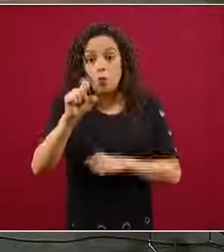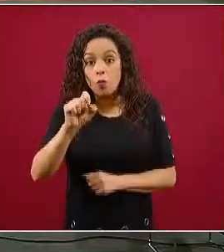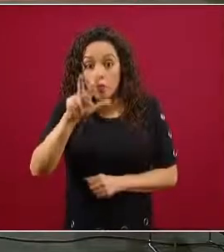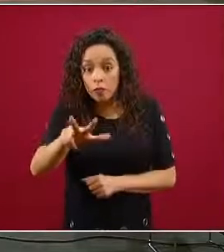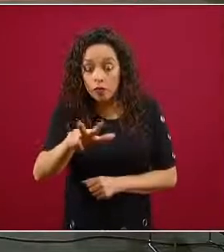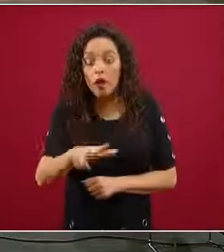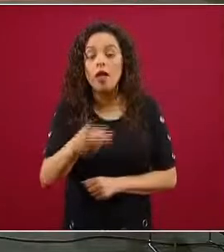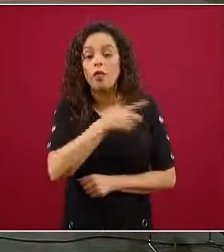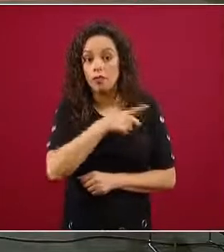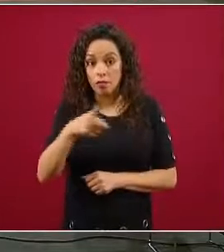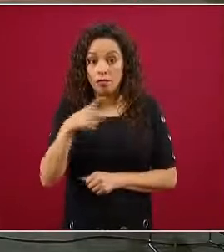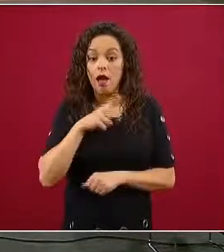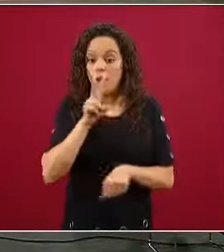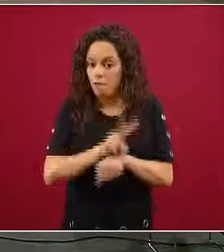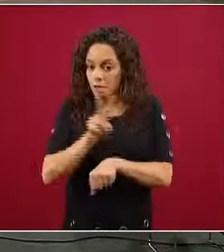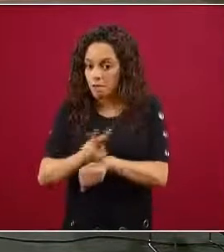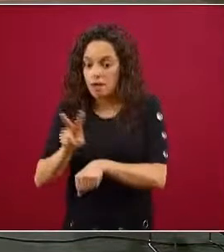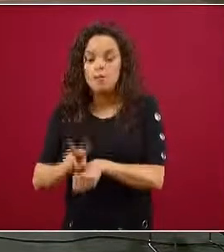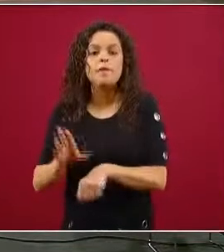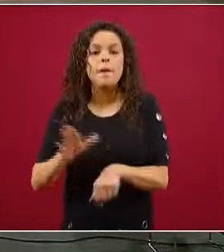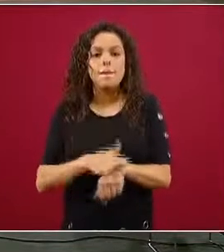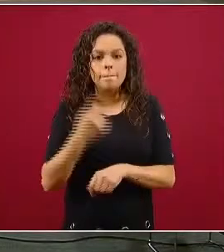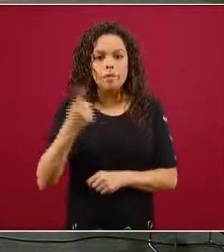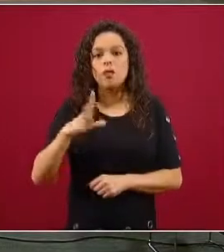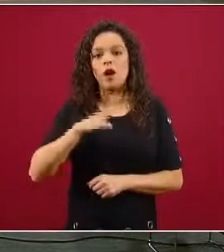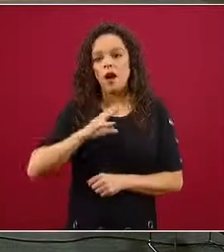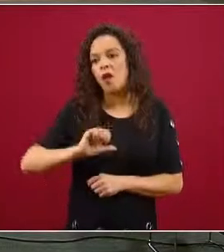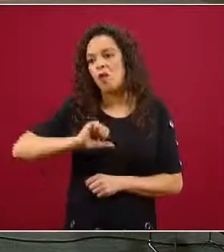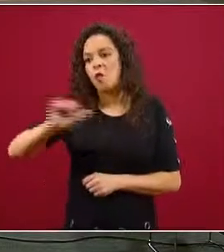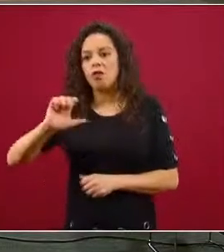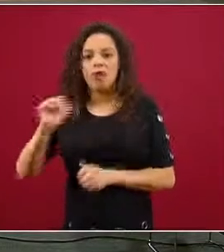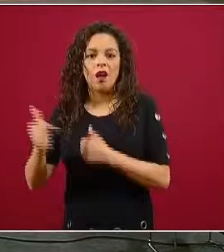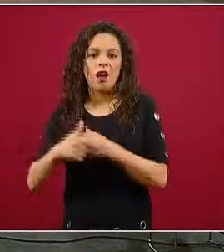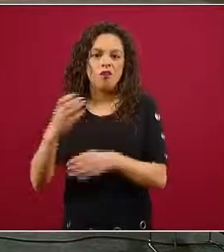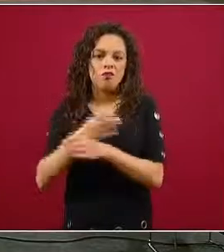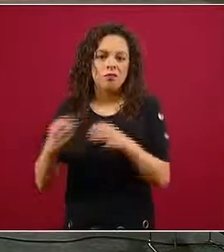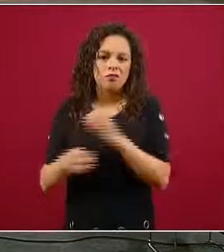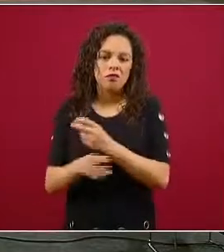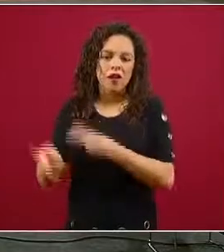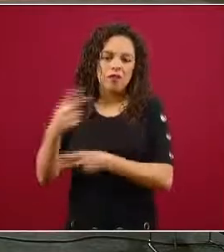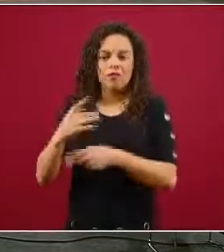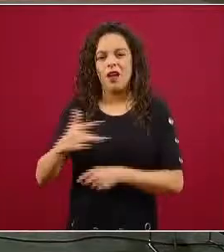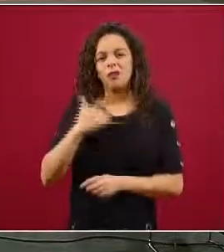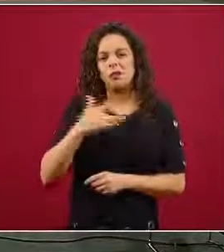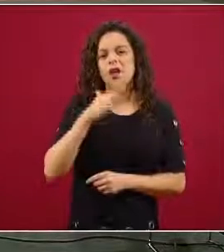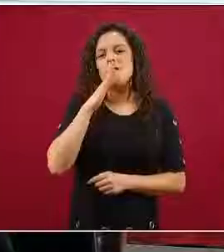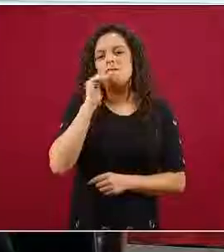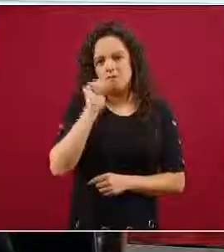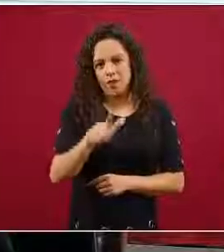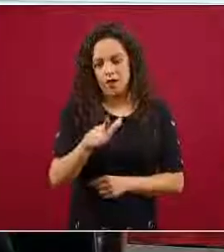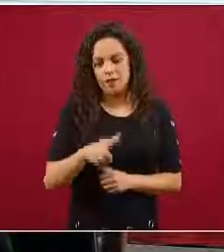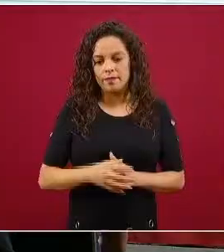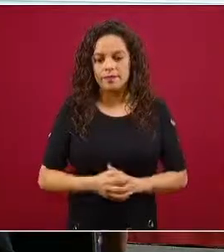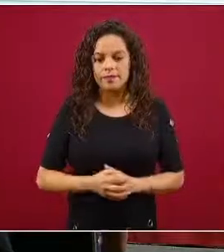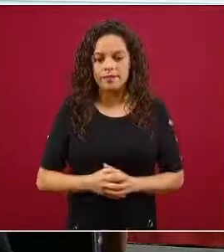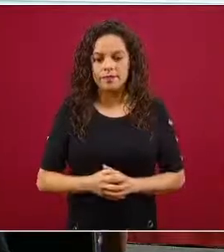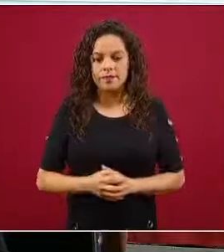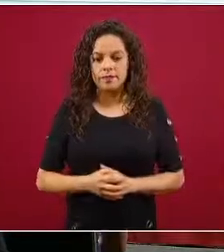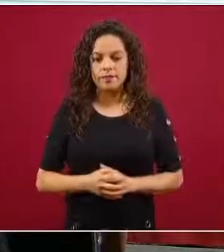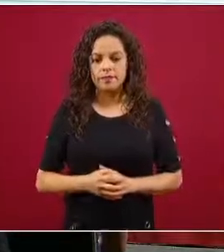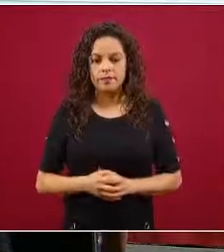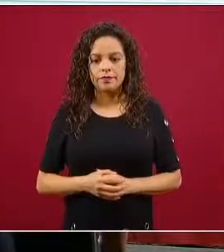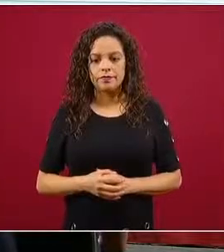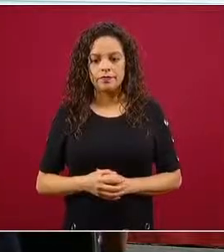pendientes de otras complicaciones que puedan presentarse y que también nos van